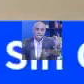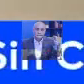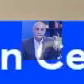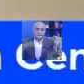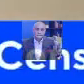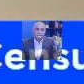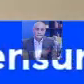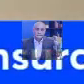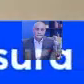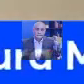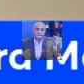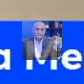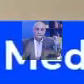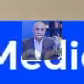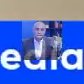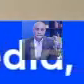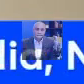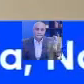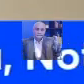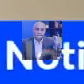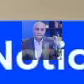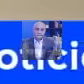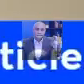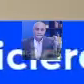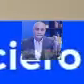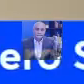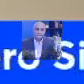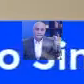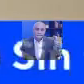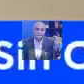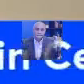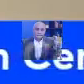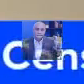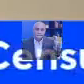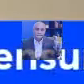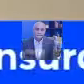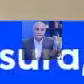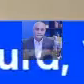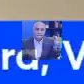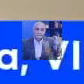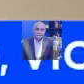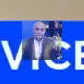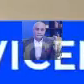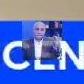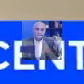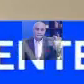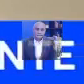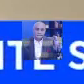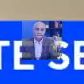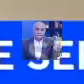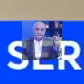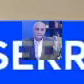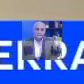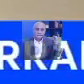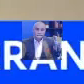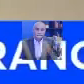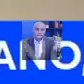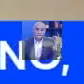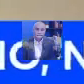nuestro país, para el presente y para el futuro. Y tú estás yendo al análisis profundo de